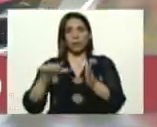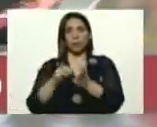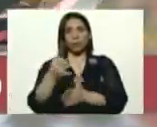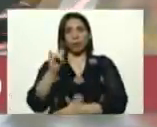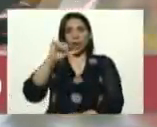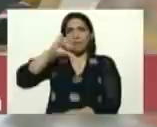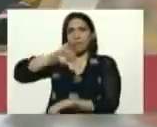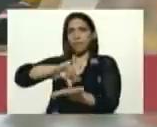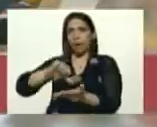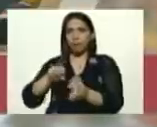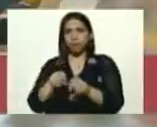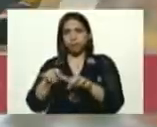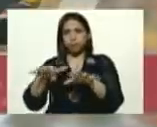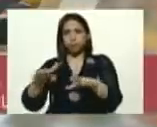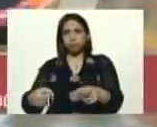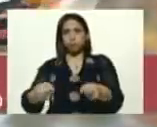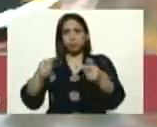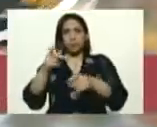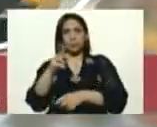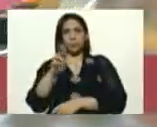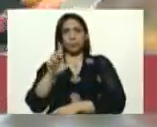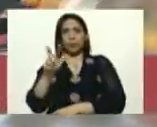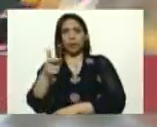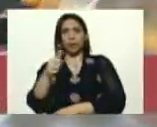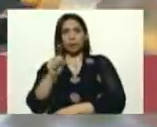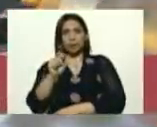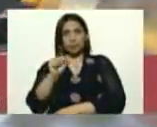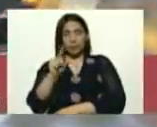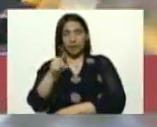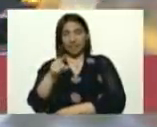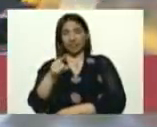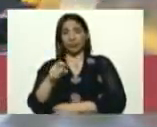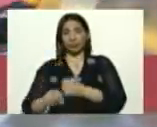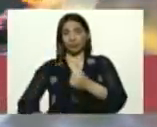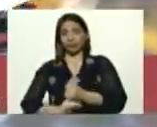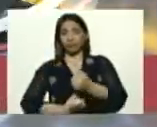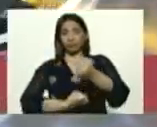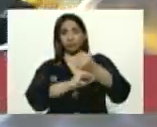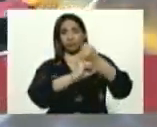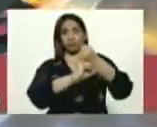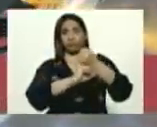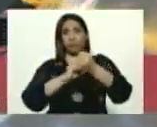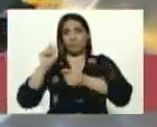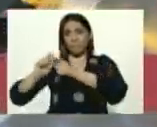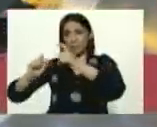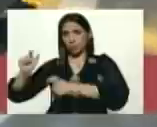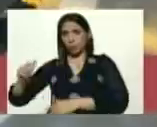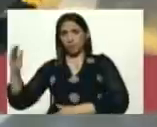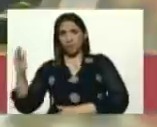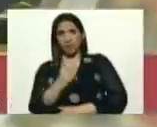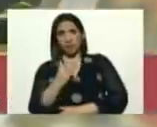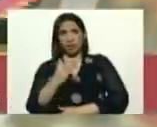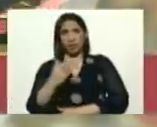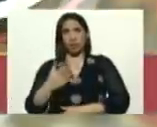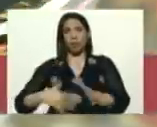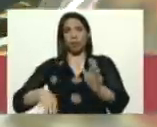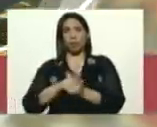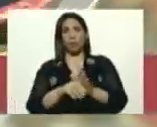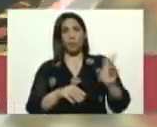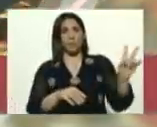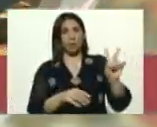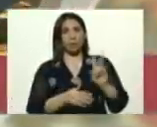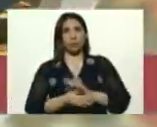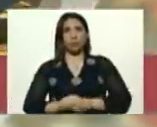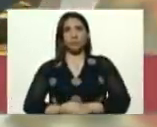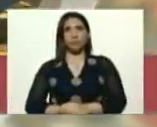foco del mercado de las pulgas. Pero eso es impulso de los connacionales que están regresando de